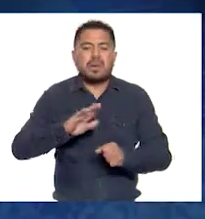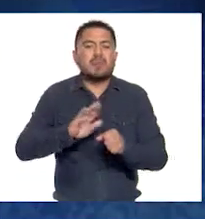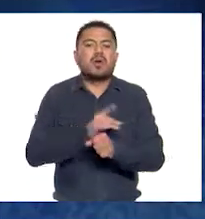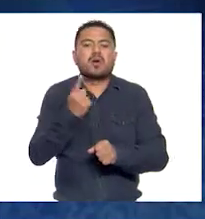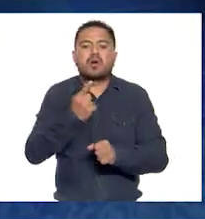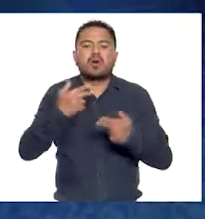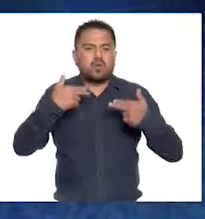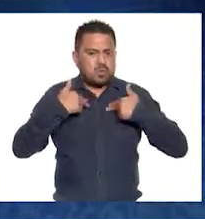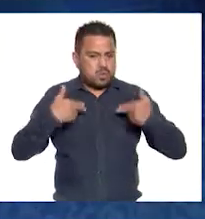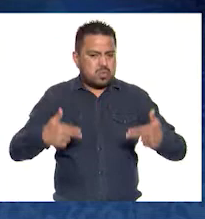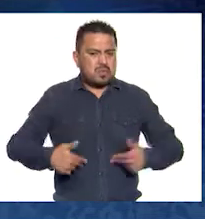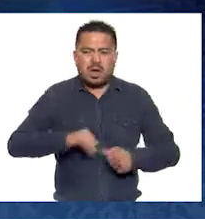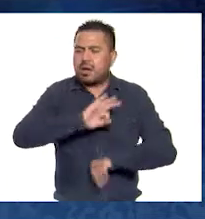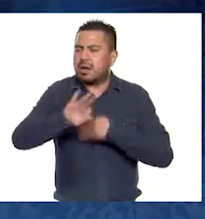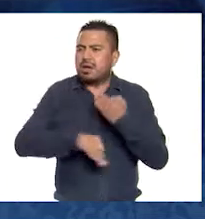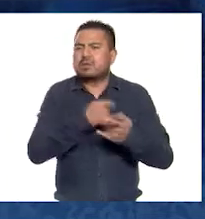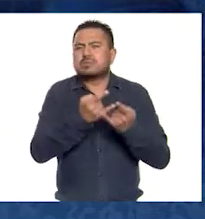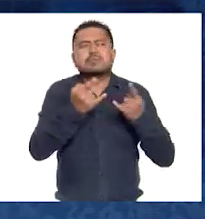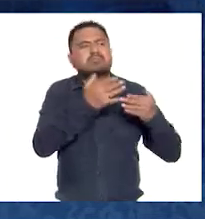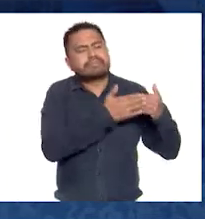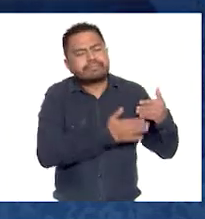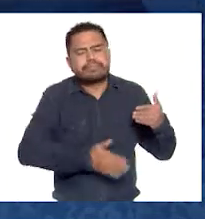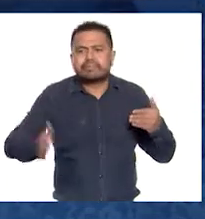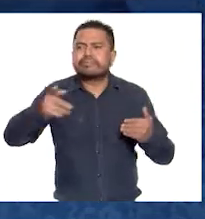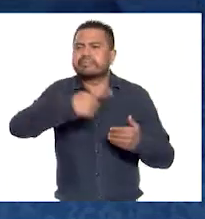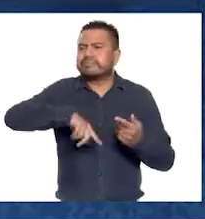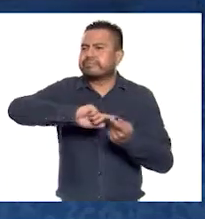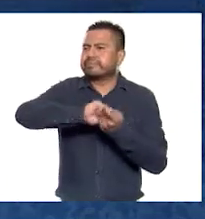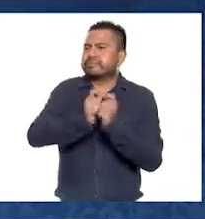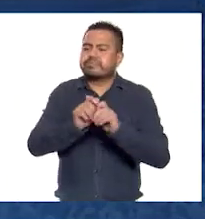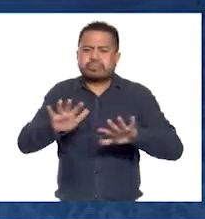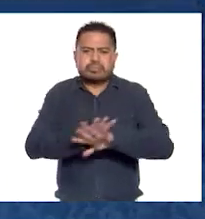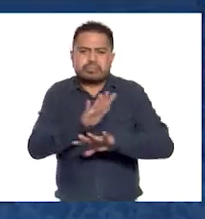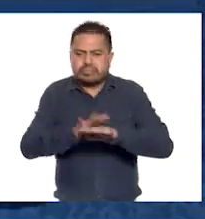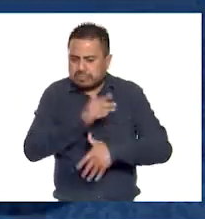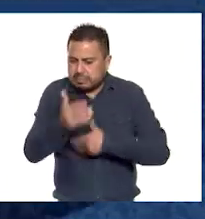los seres humanos a lo largo de la historia hemos transformado